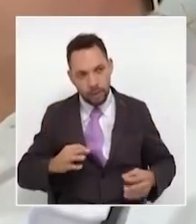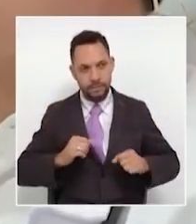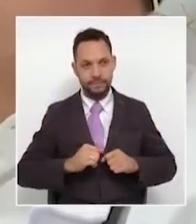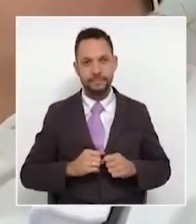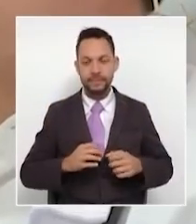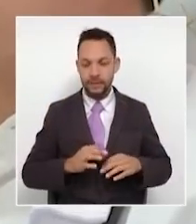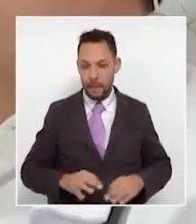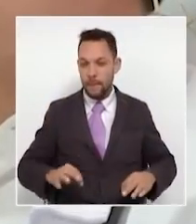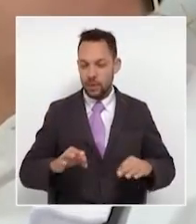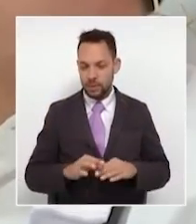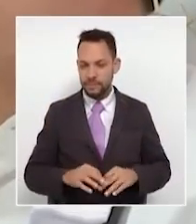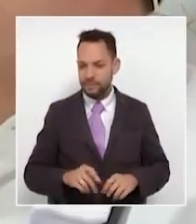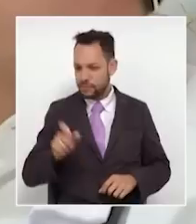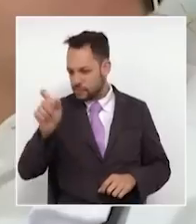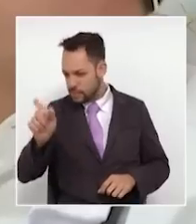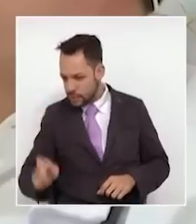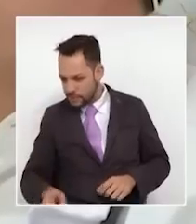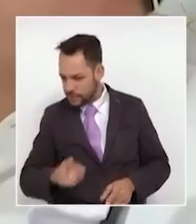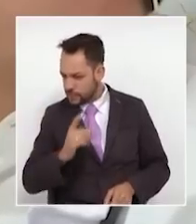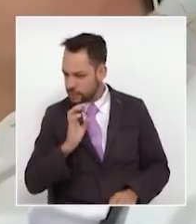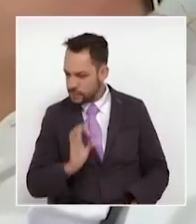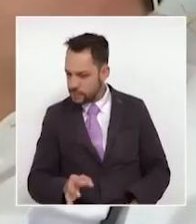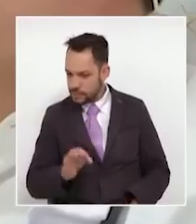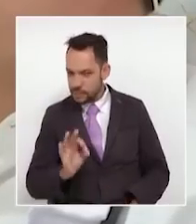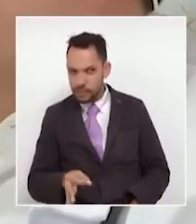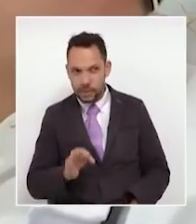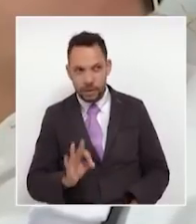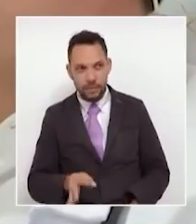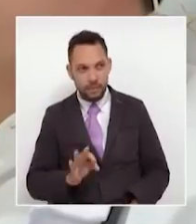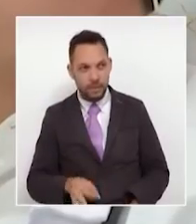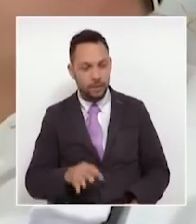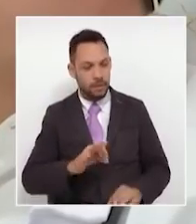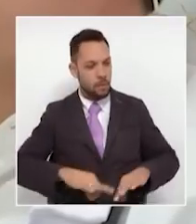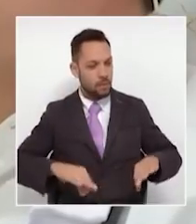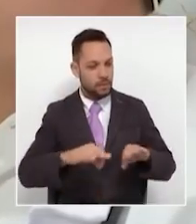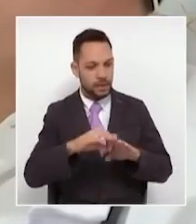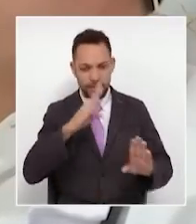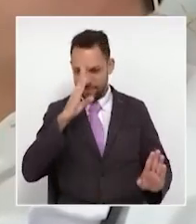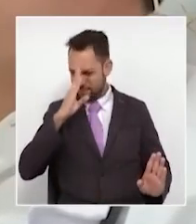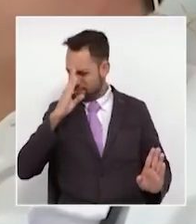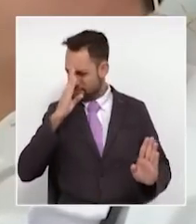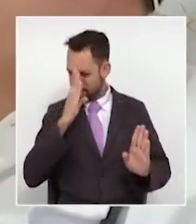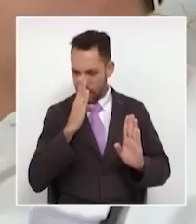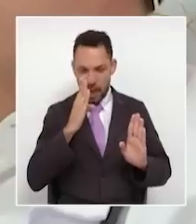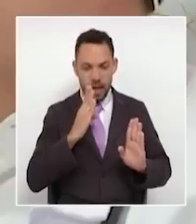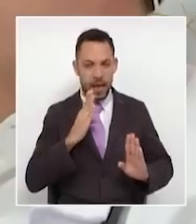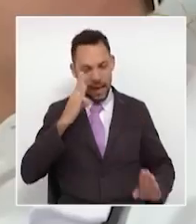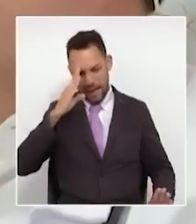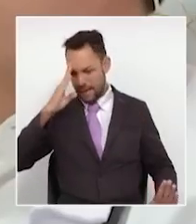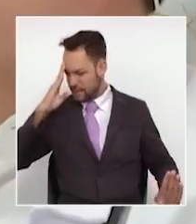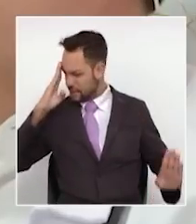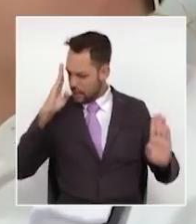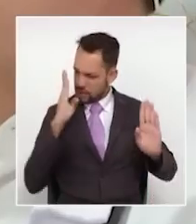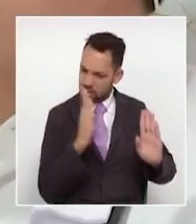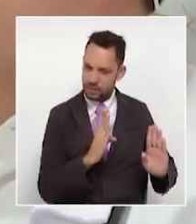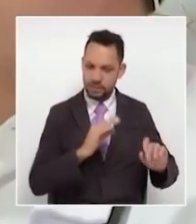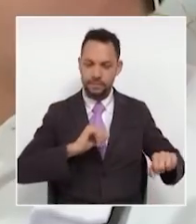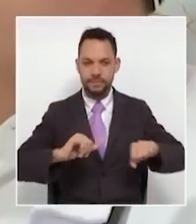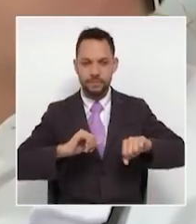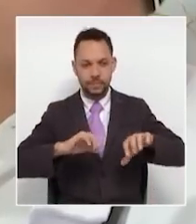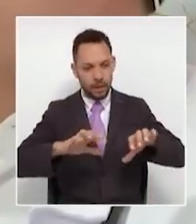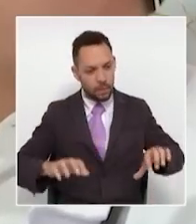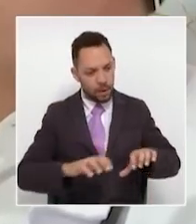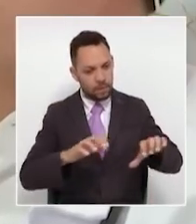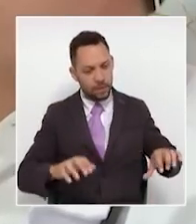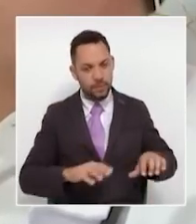es llevar a que la persona mantenga siempre en está en ese nivel de onda para llevar a cabo un protocolo de neurofeedback